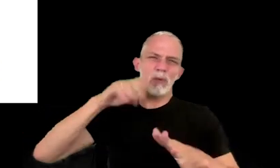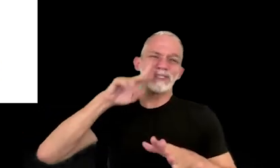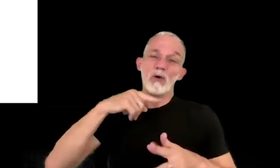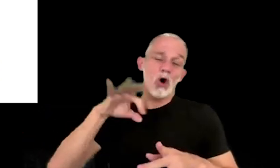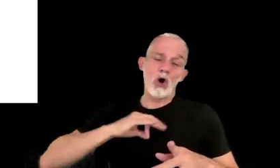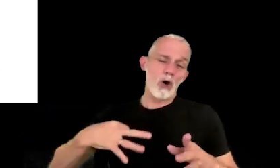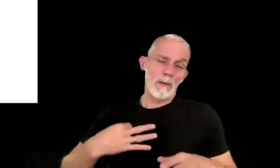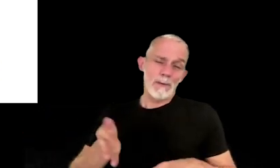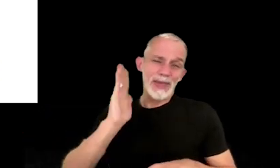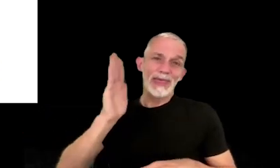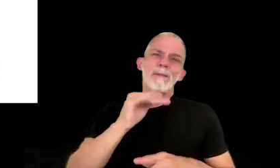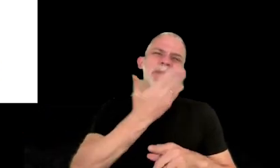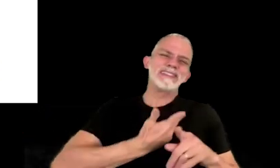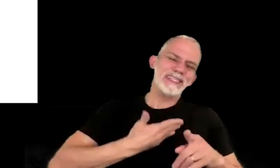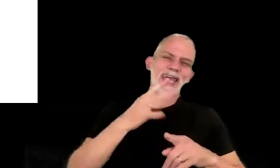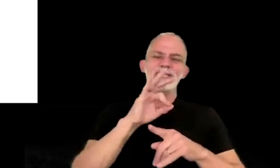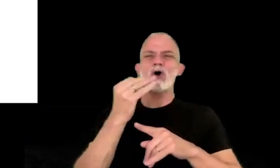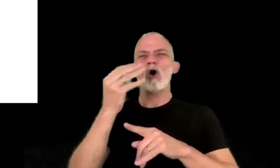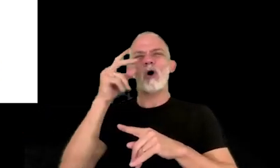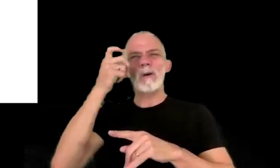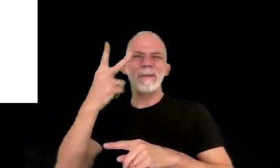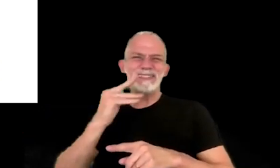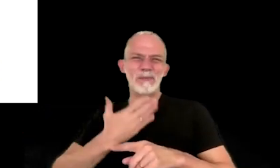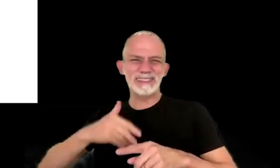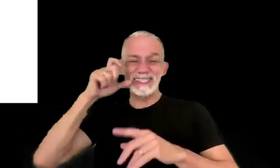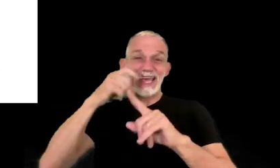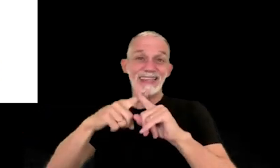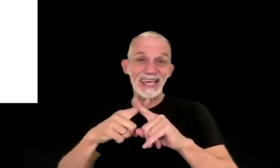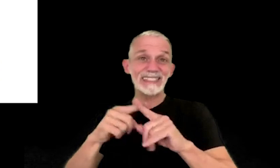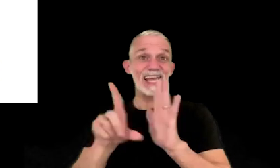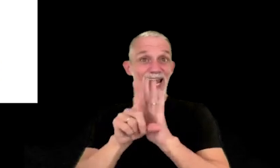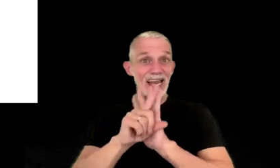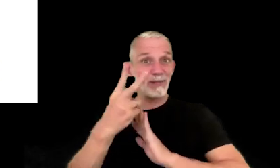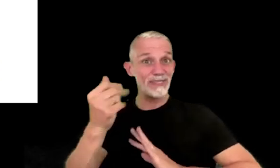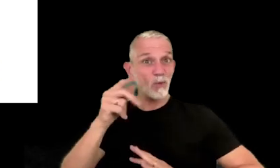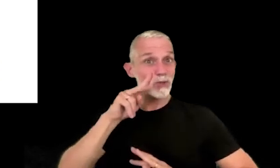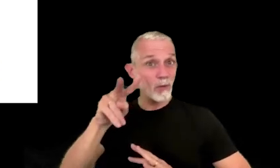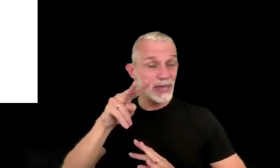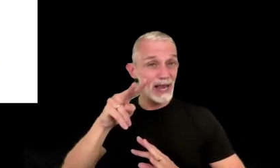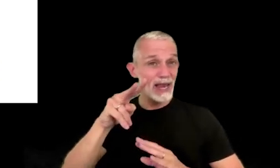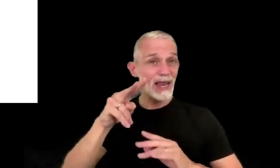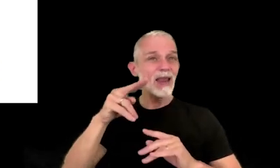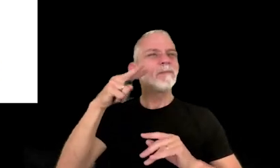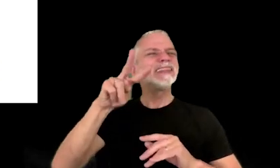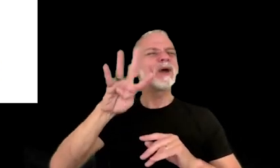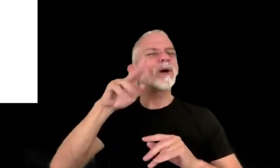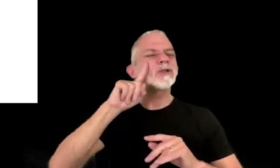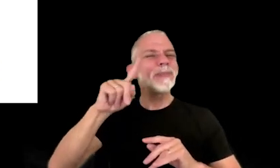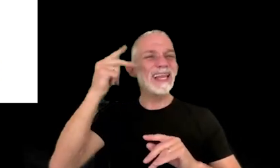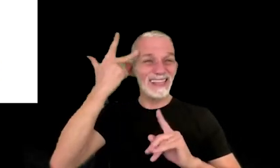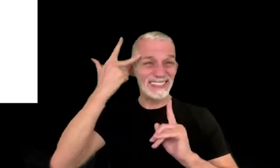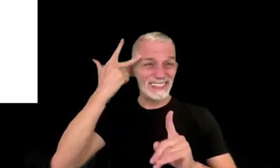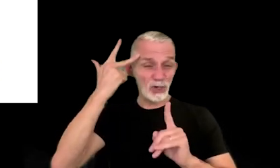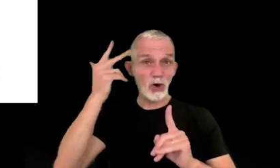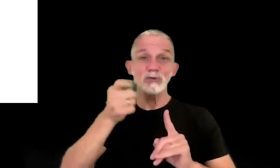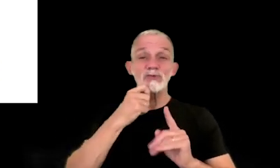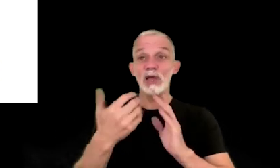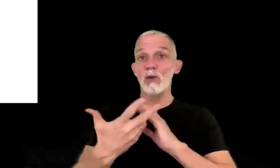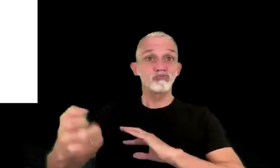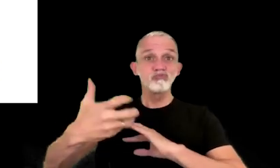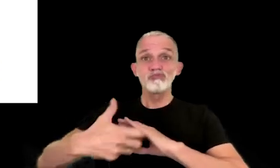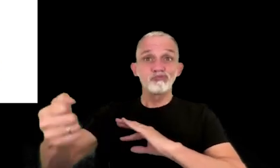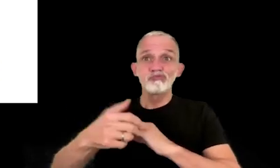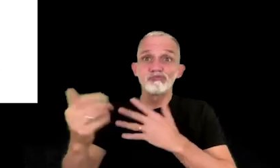presidentes y vicepresidentes, dispuesto por la Ley 24.018, si está alcanzado por retenciones